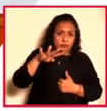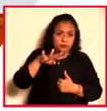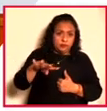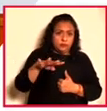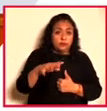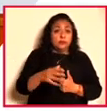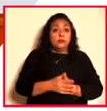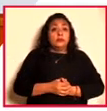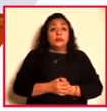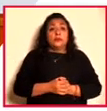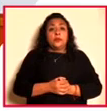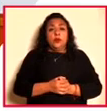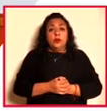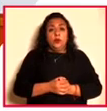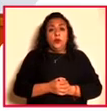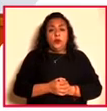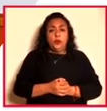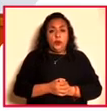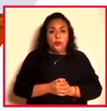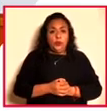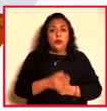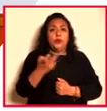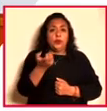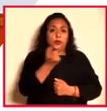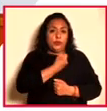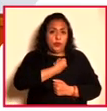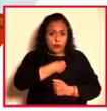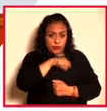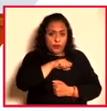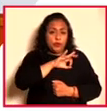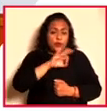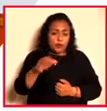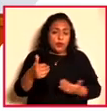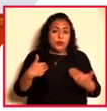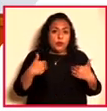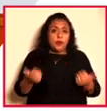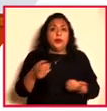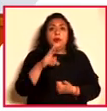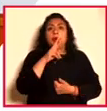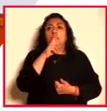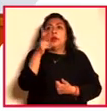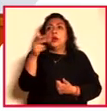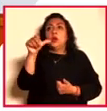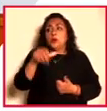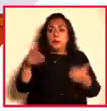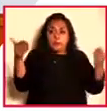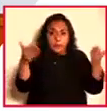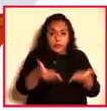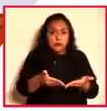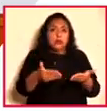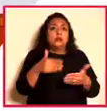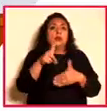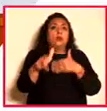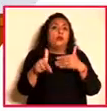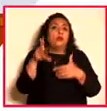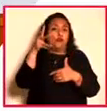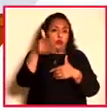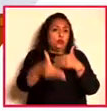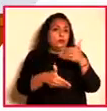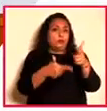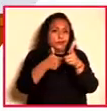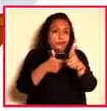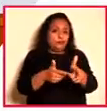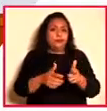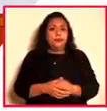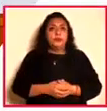Y sanando esas heridas vamos a poder entender mucho mejor nuestro presente y caminar al futuro. Apenas tuve esa tarde para alistarme.